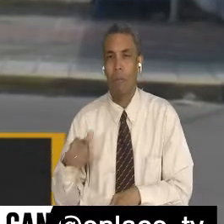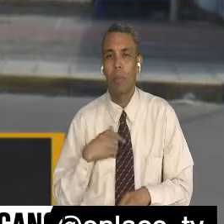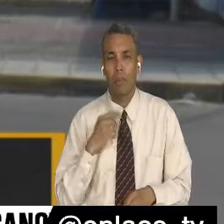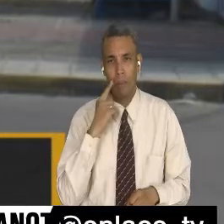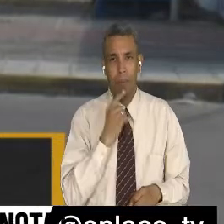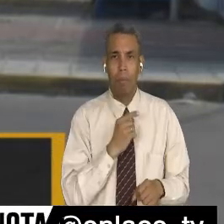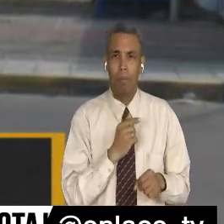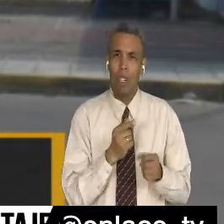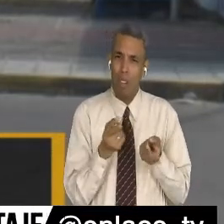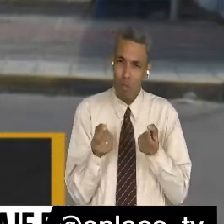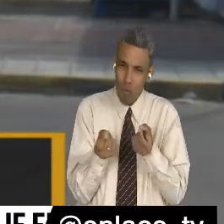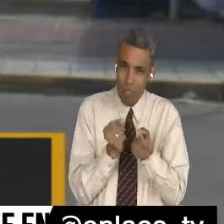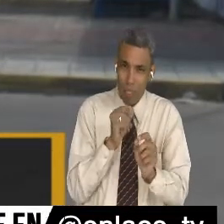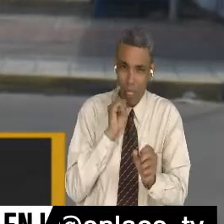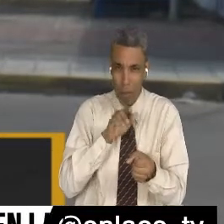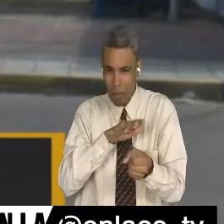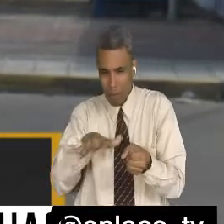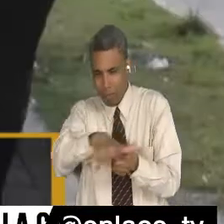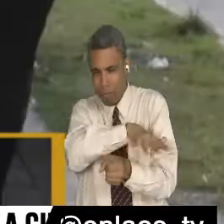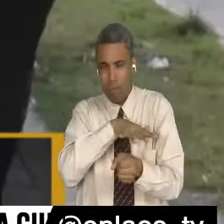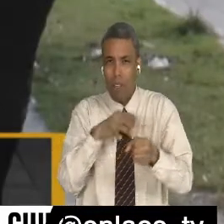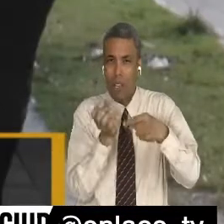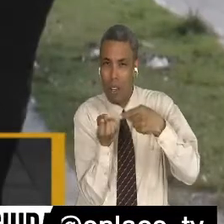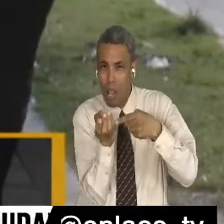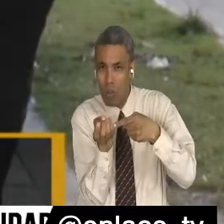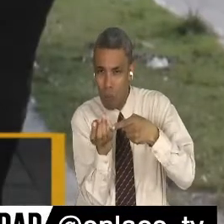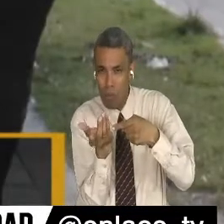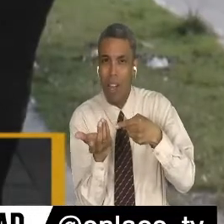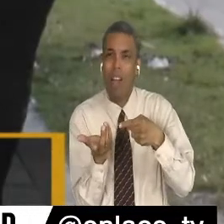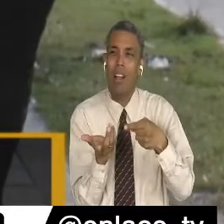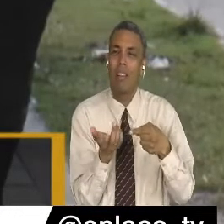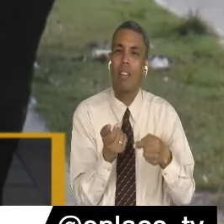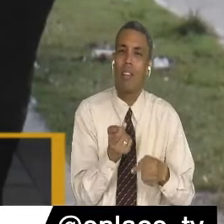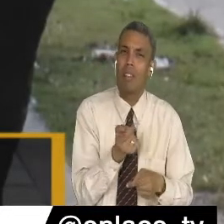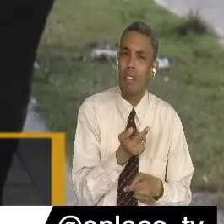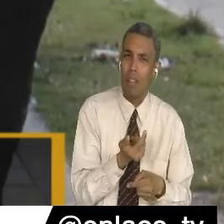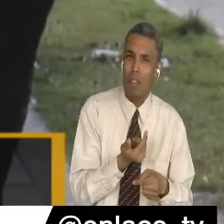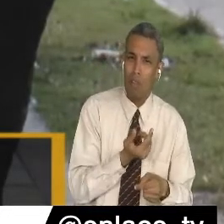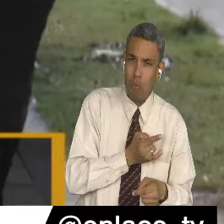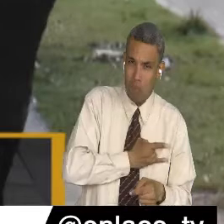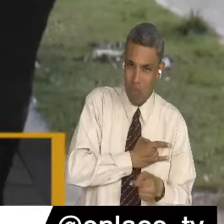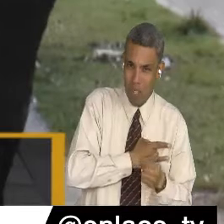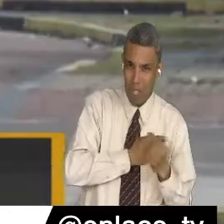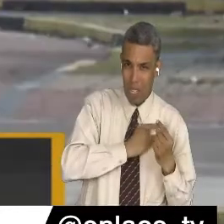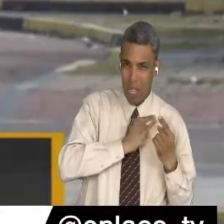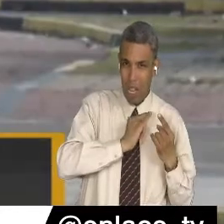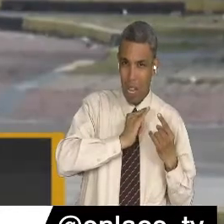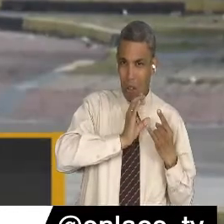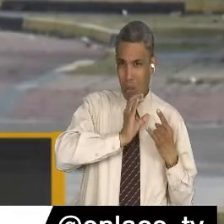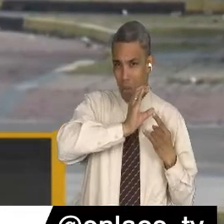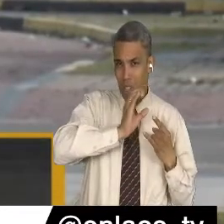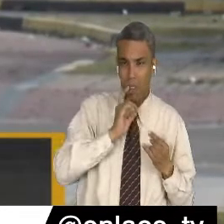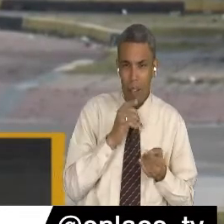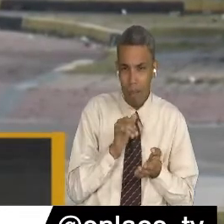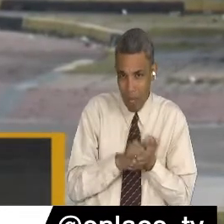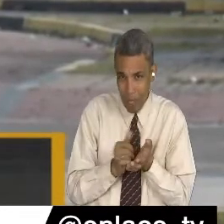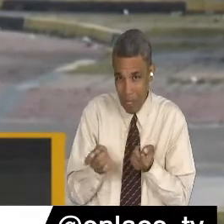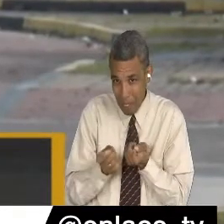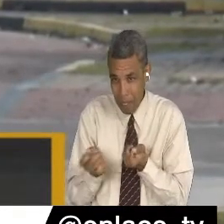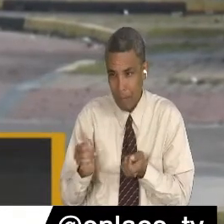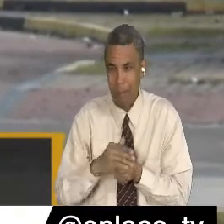allí estamos ya con unos dispositivos desde esta semana mitigando algunos generadores de inseguridad. Sin embargo, se nos